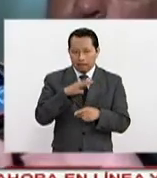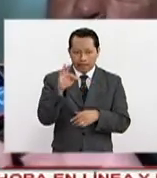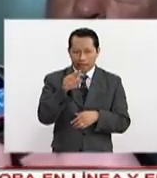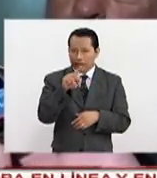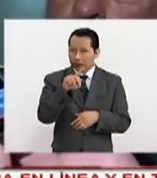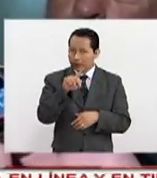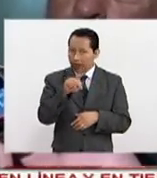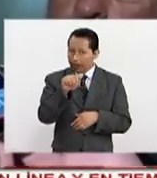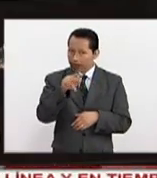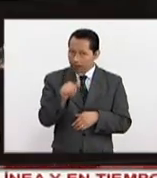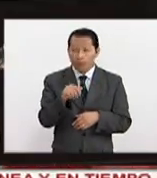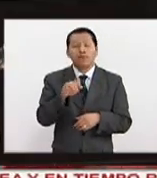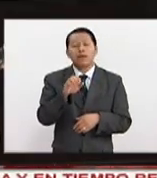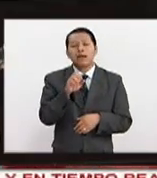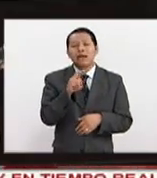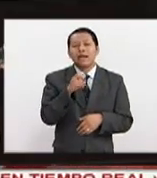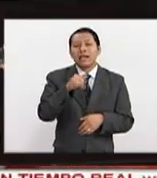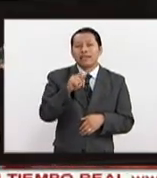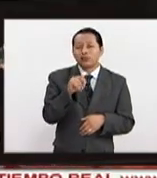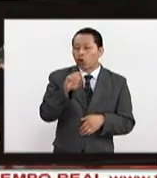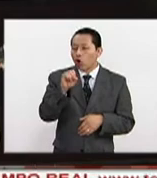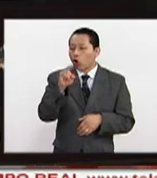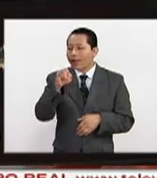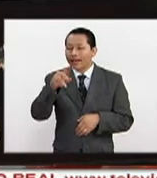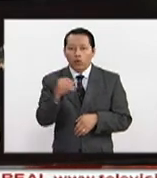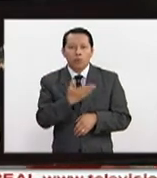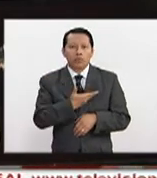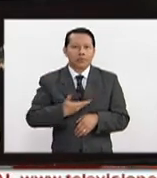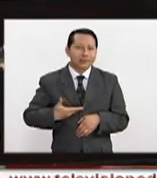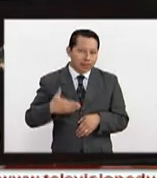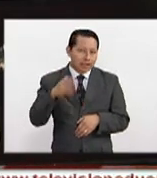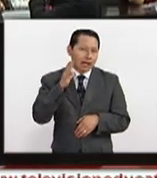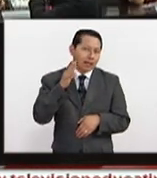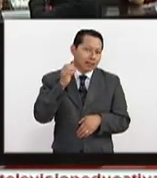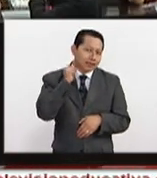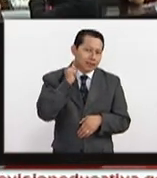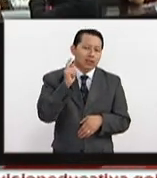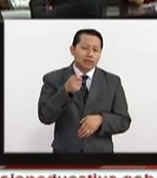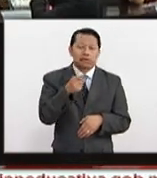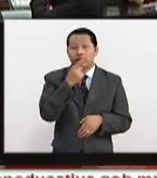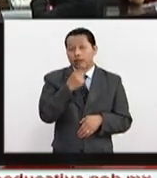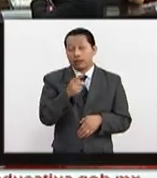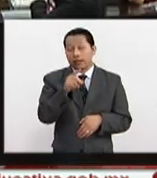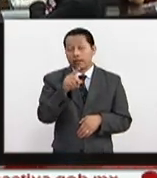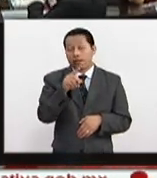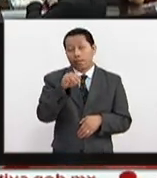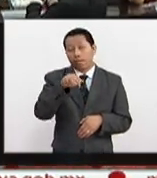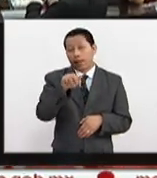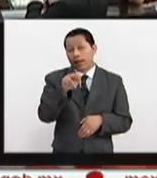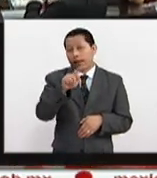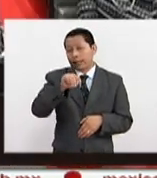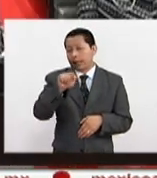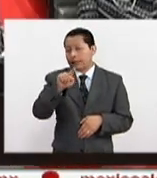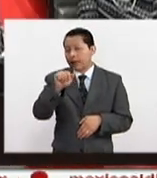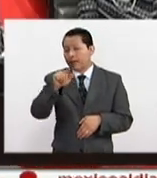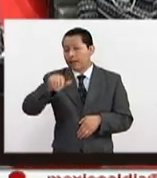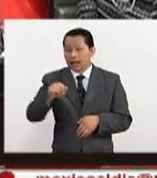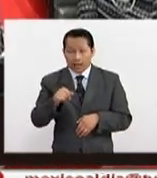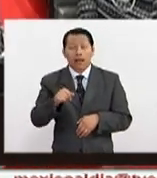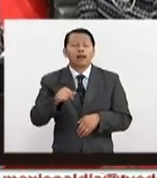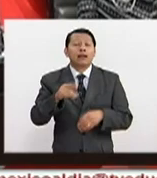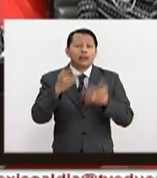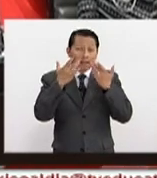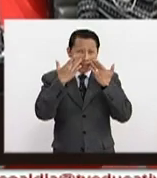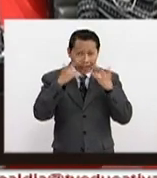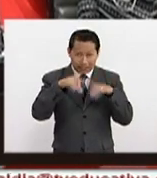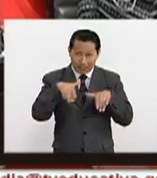de Zavala del PAN. Ernesto Cordero, presidente de la Cámara de Senadores, dijo que si Margarita Zavala decide salirse del PAN, se estaría ilustrando